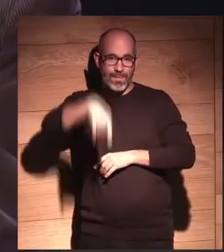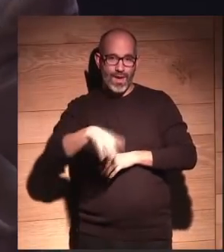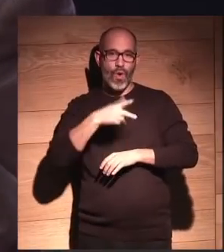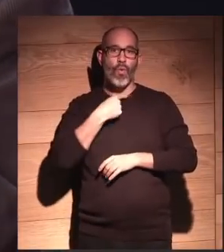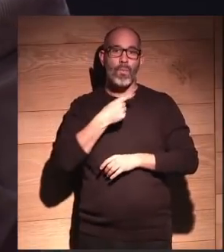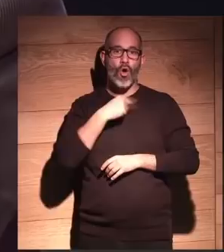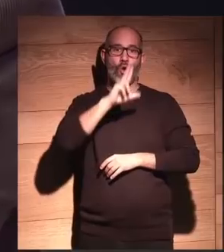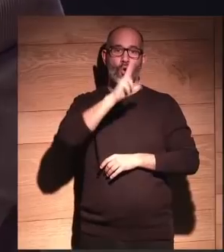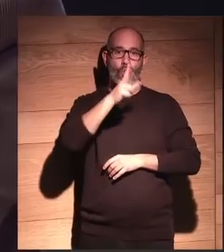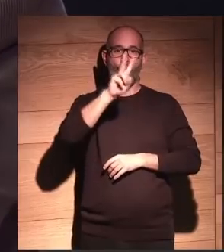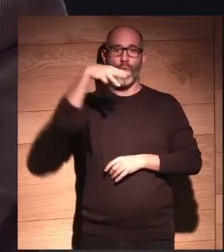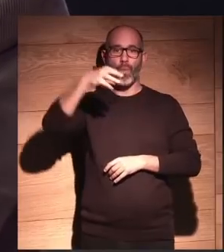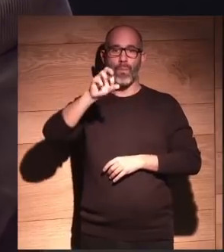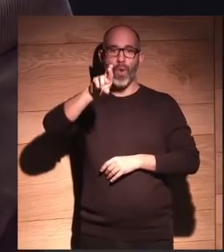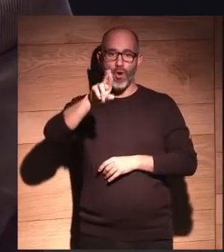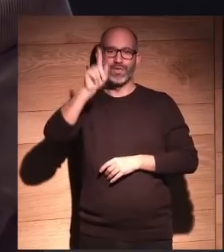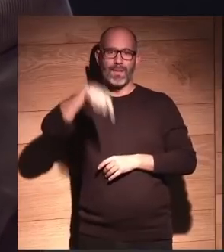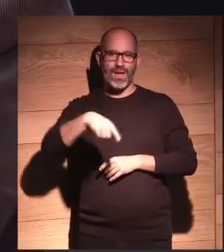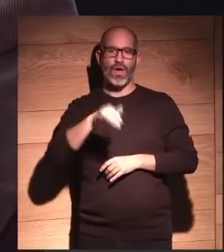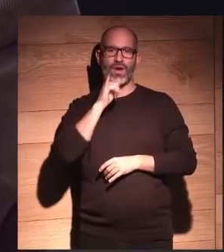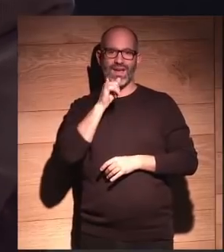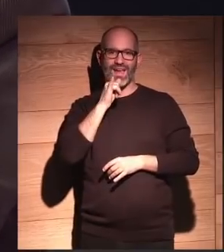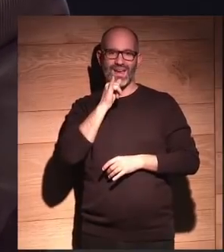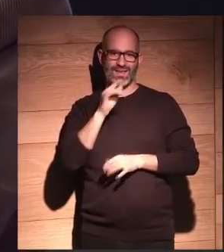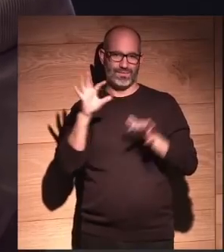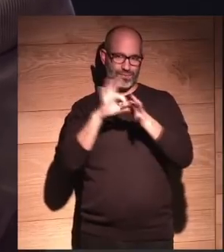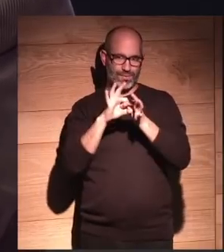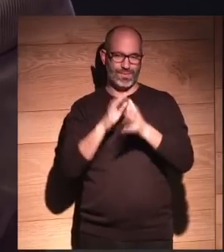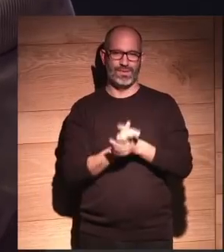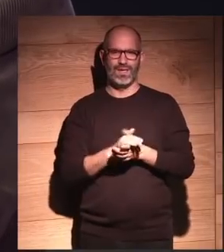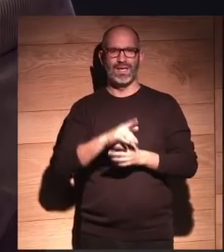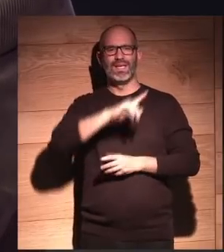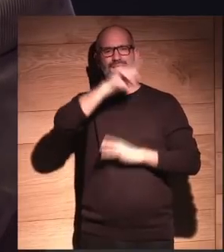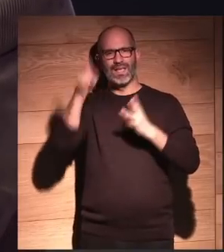venido de Inglaterra. Y tercero, porque lo hace...